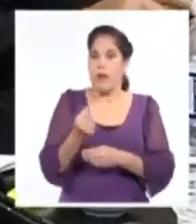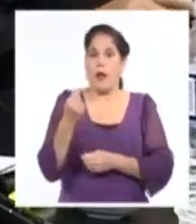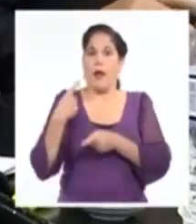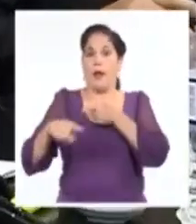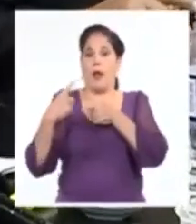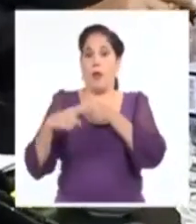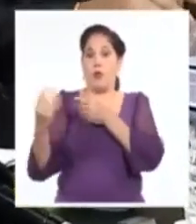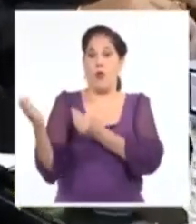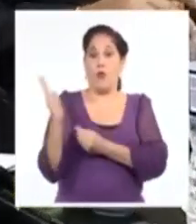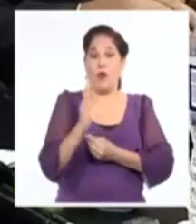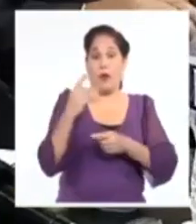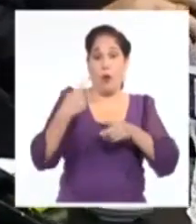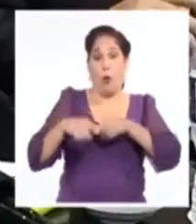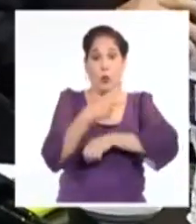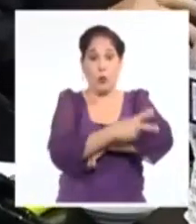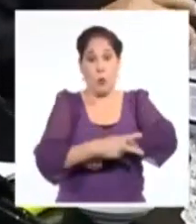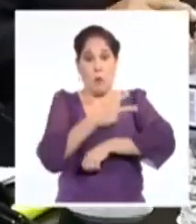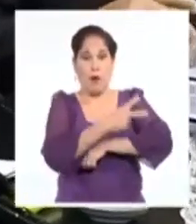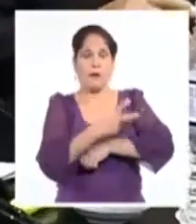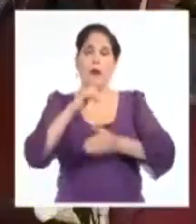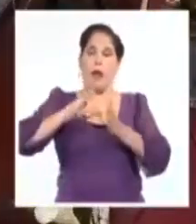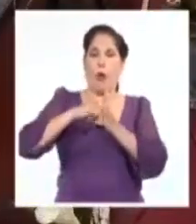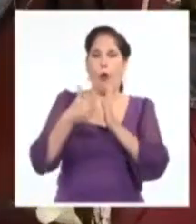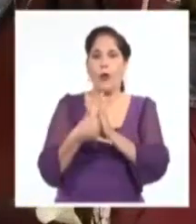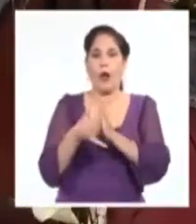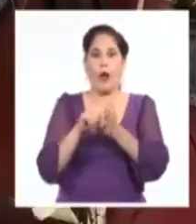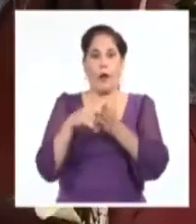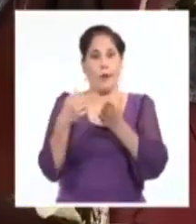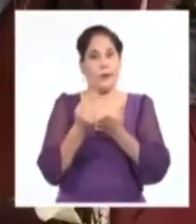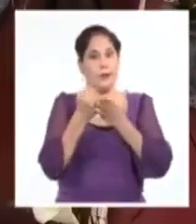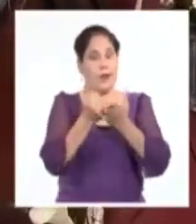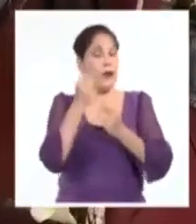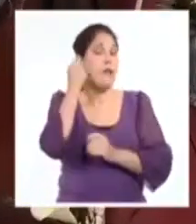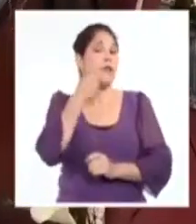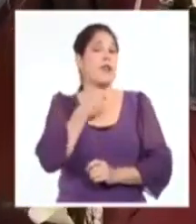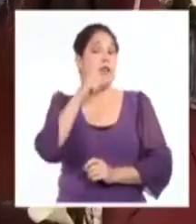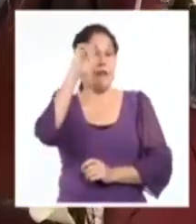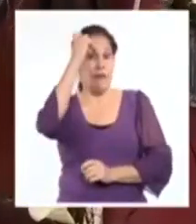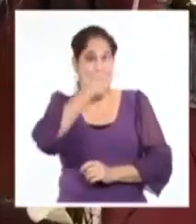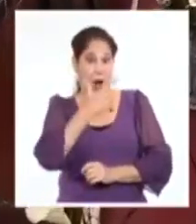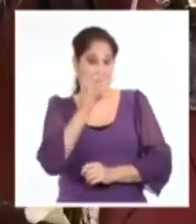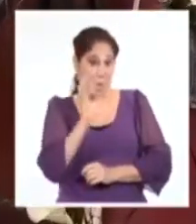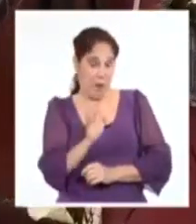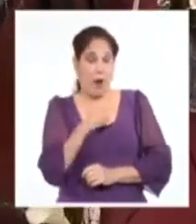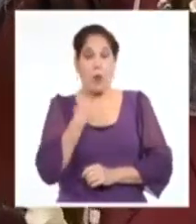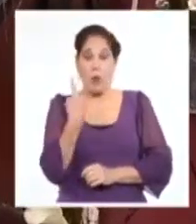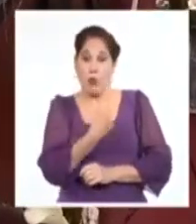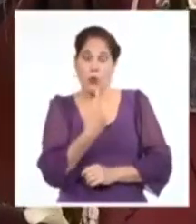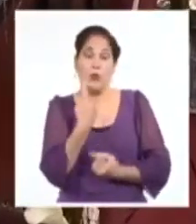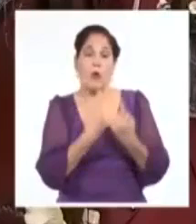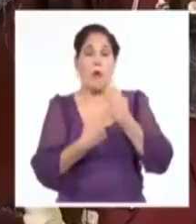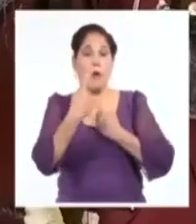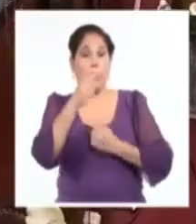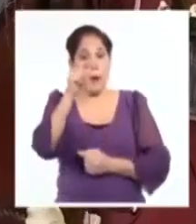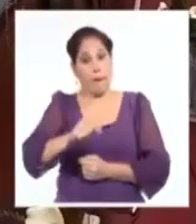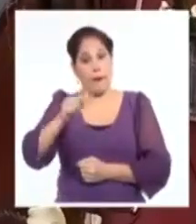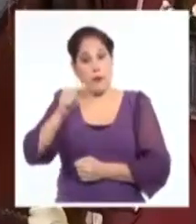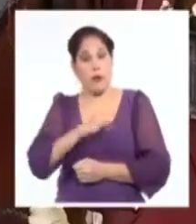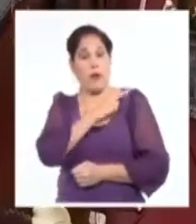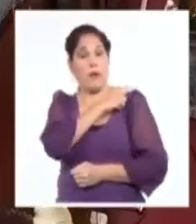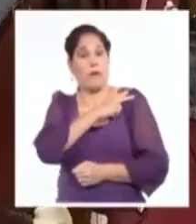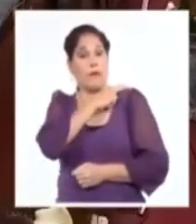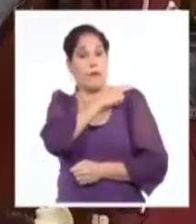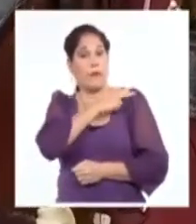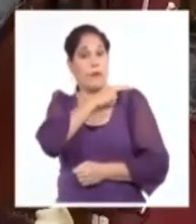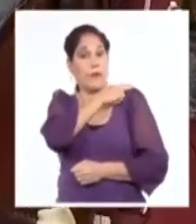recursos provenientes de los proyectos de la CONCACAF y la FIFA. Incluso hemos tenido algunos casos de funcionarios de